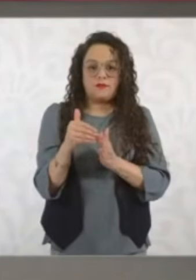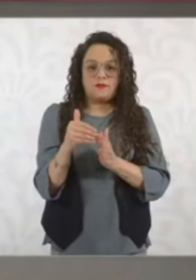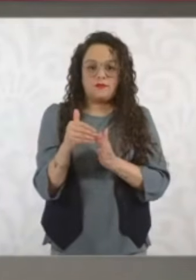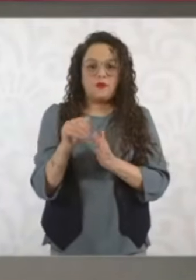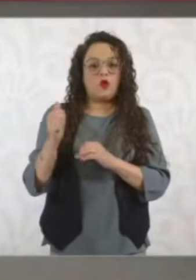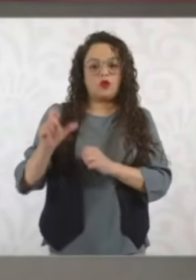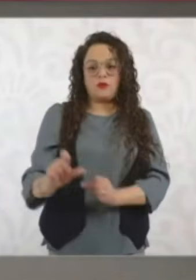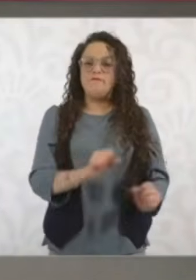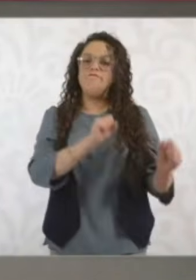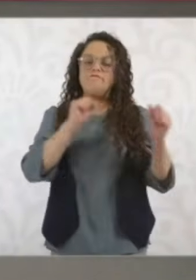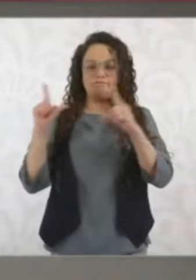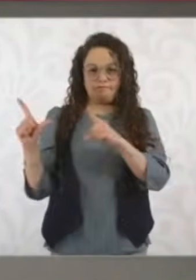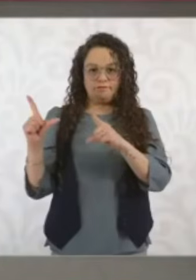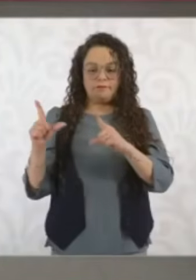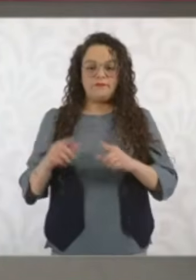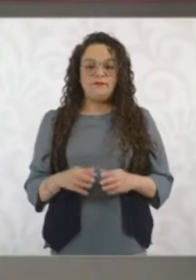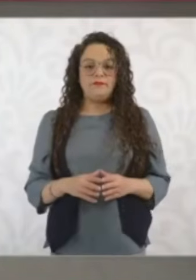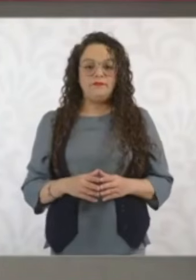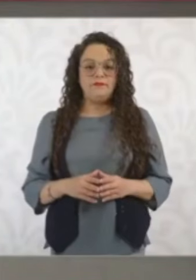Adelante.